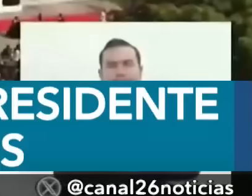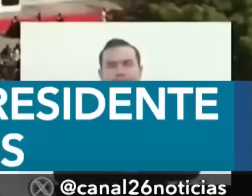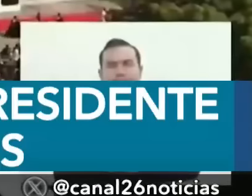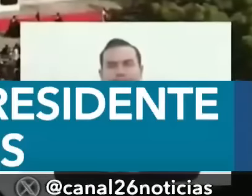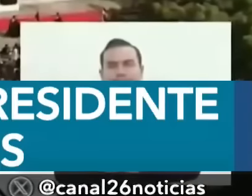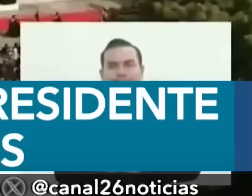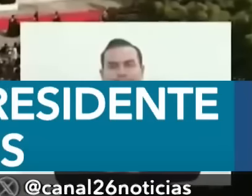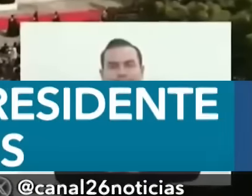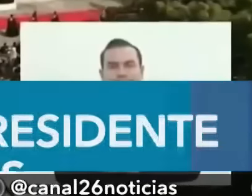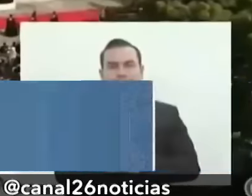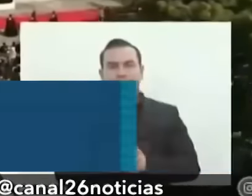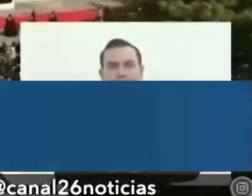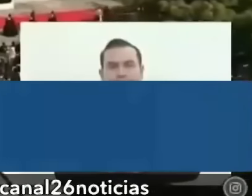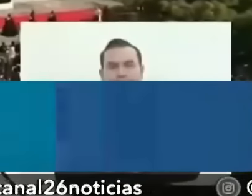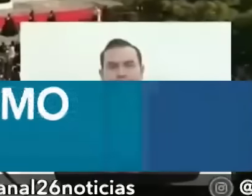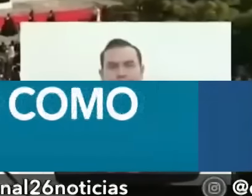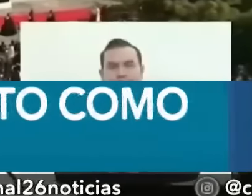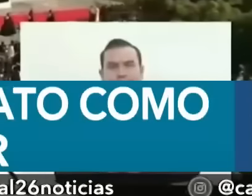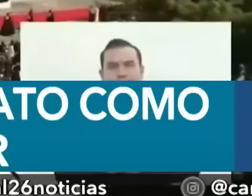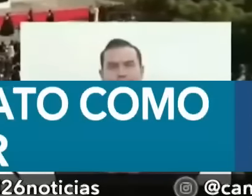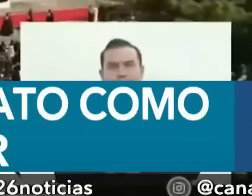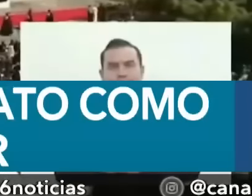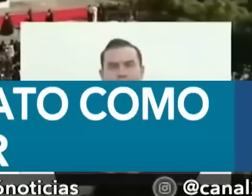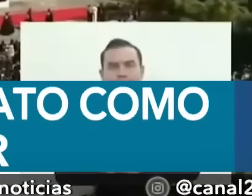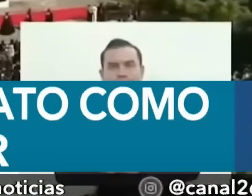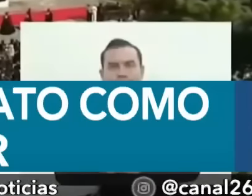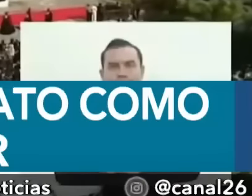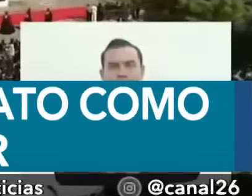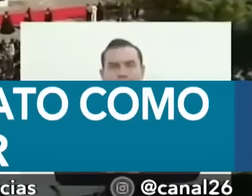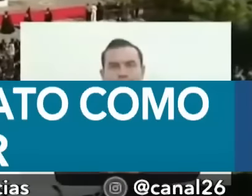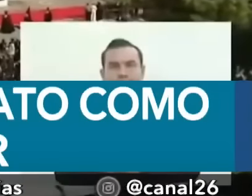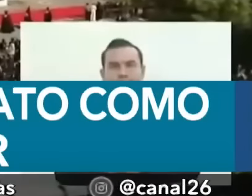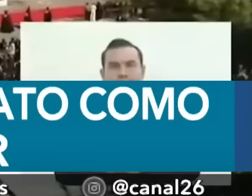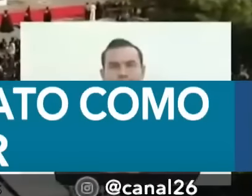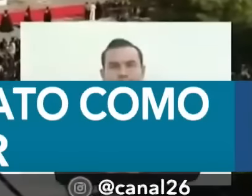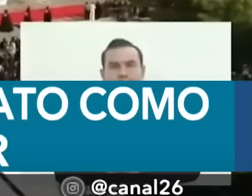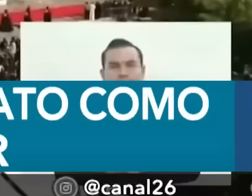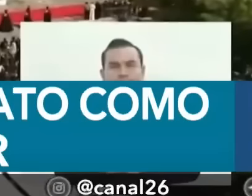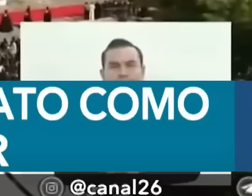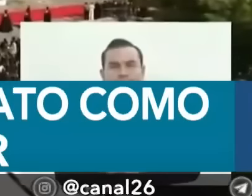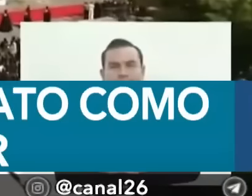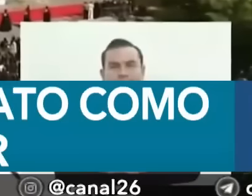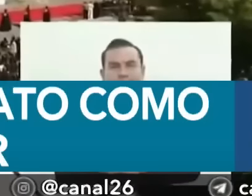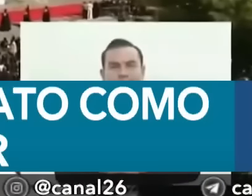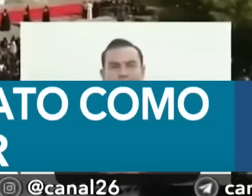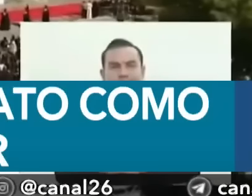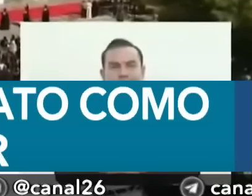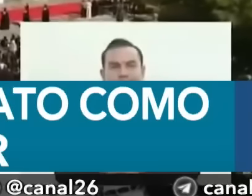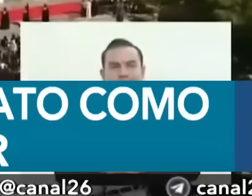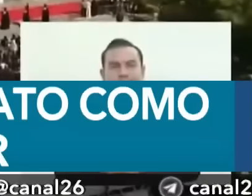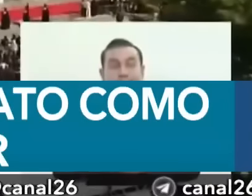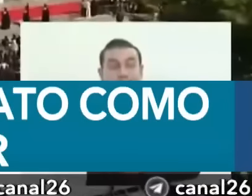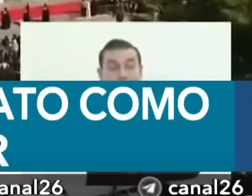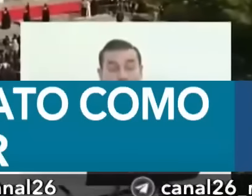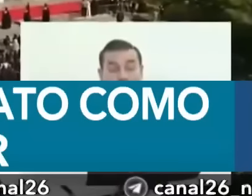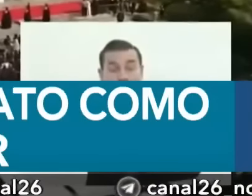propio Bukele acepta que los índices en términos de seguridad son realmente muy favorables, no así todavía en materia económica.